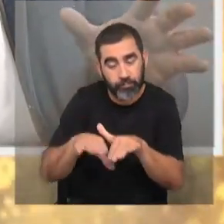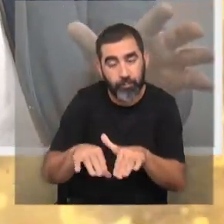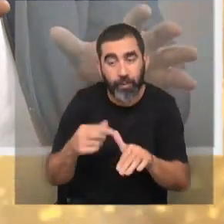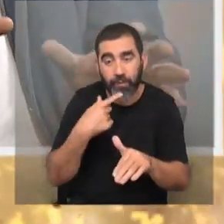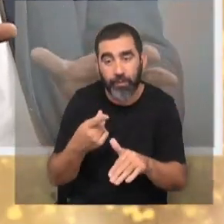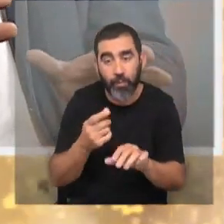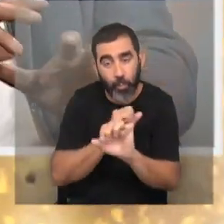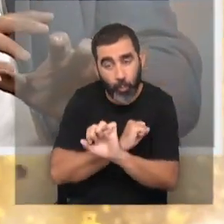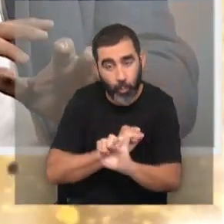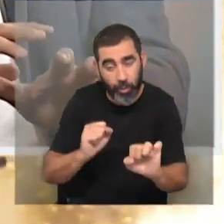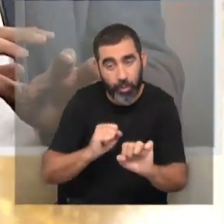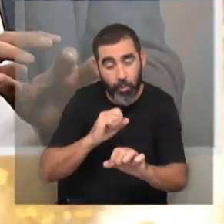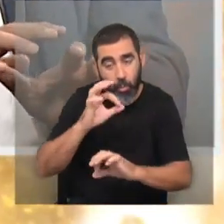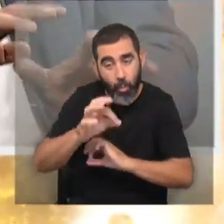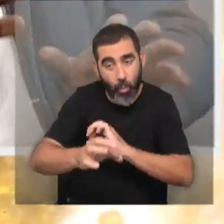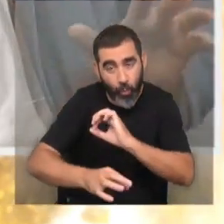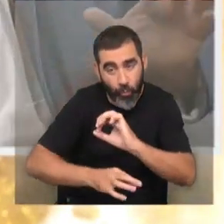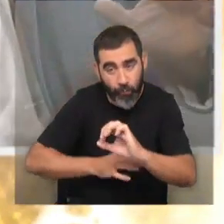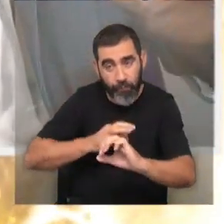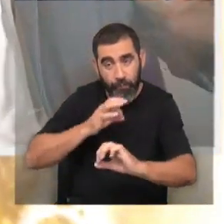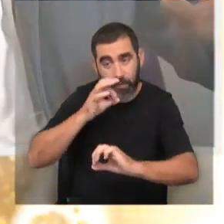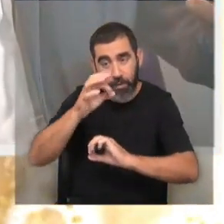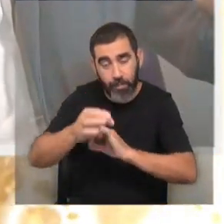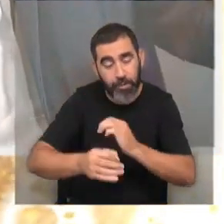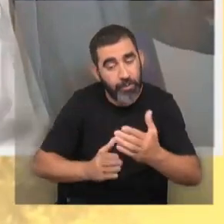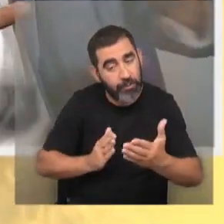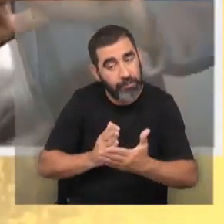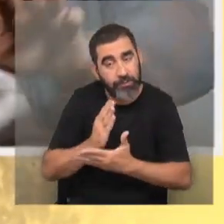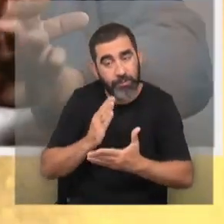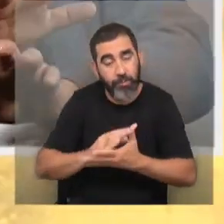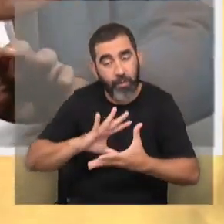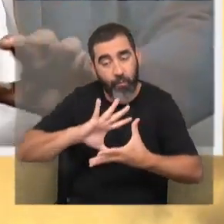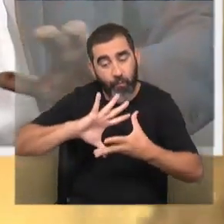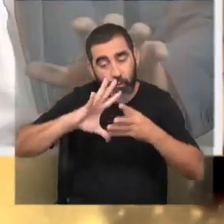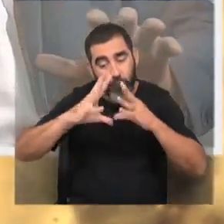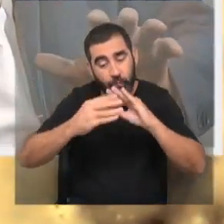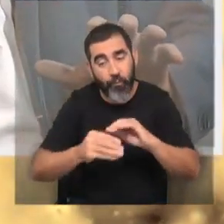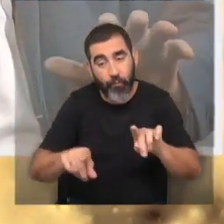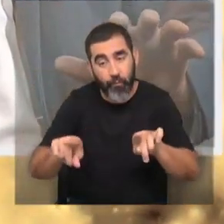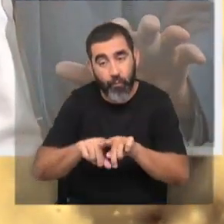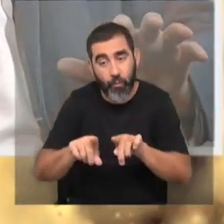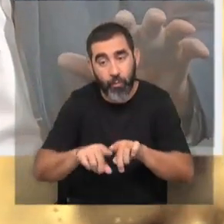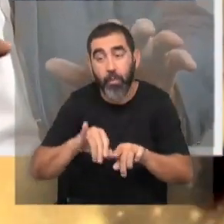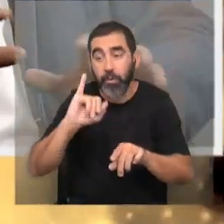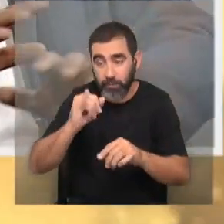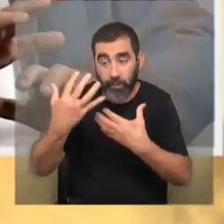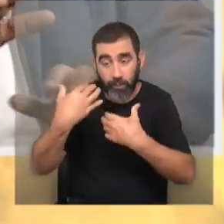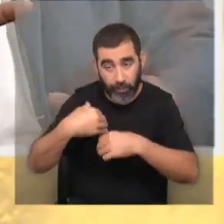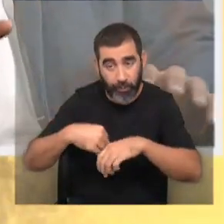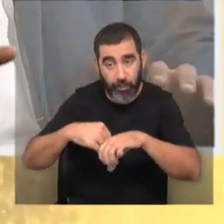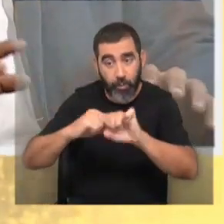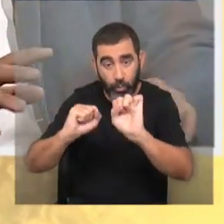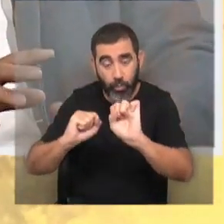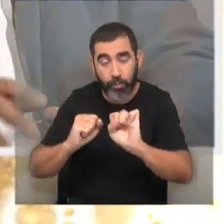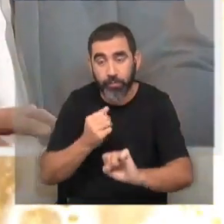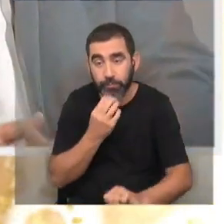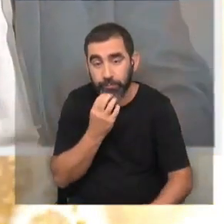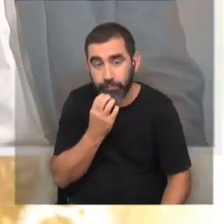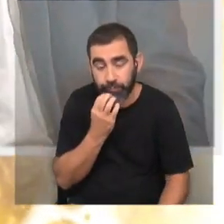veamos si puedo encontrar un movimiento en el cual siempre se preserva la forma. Y encontró órbitas